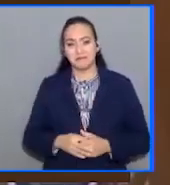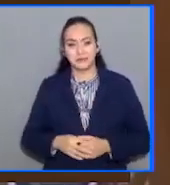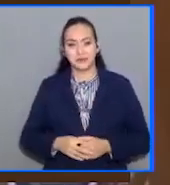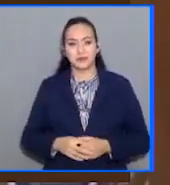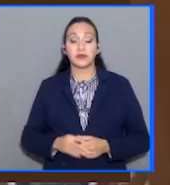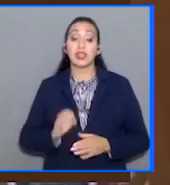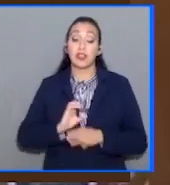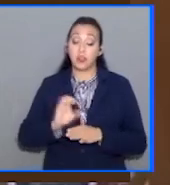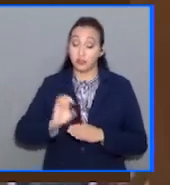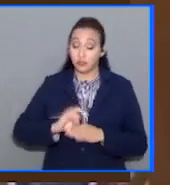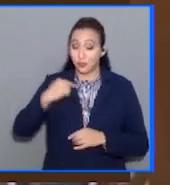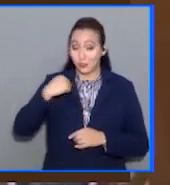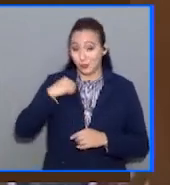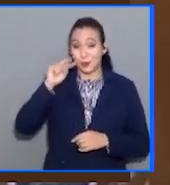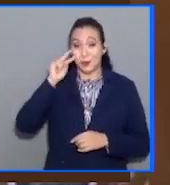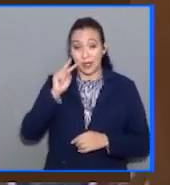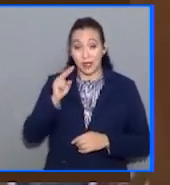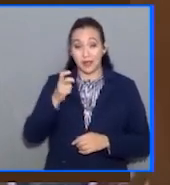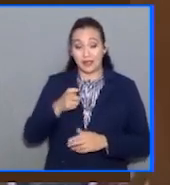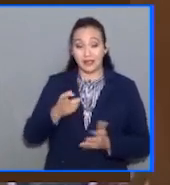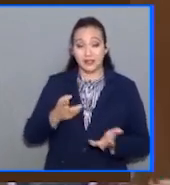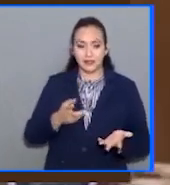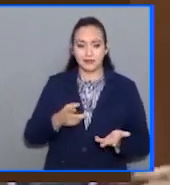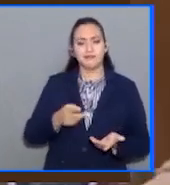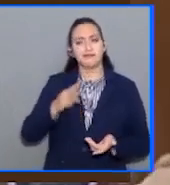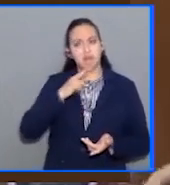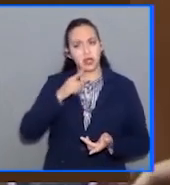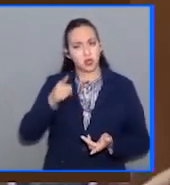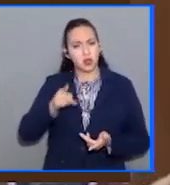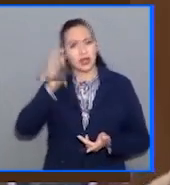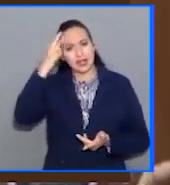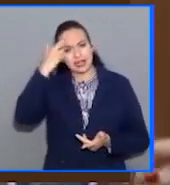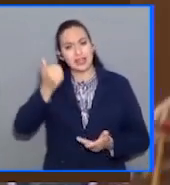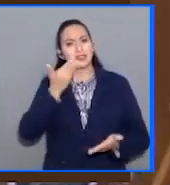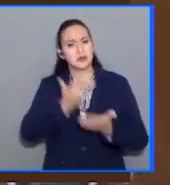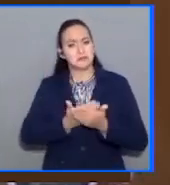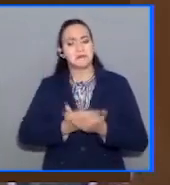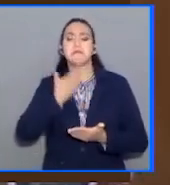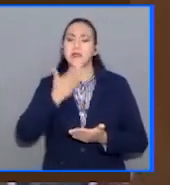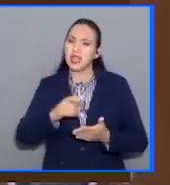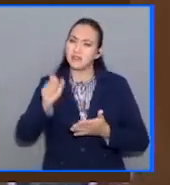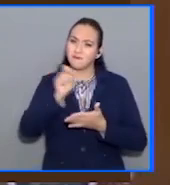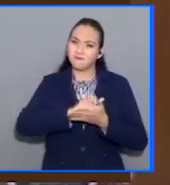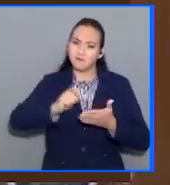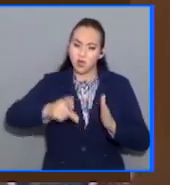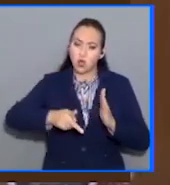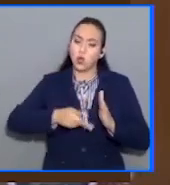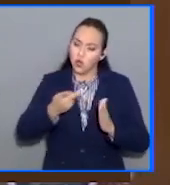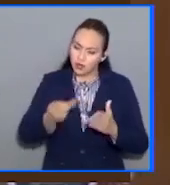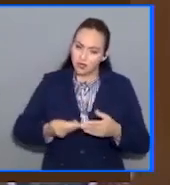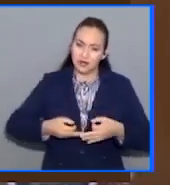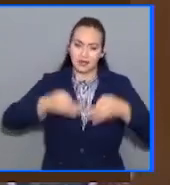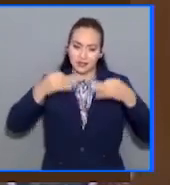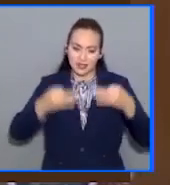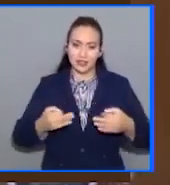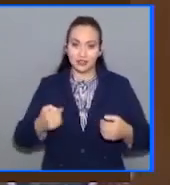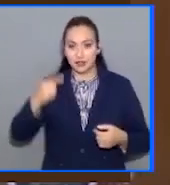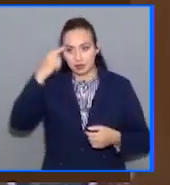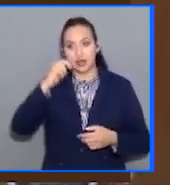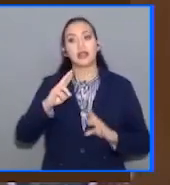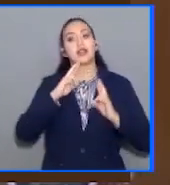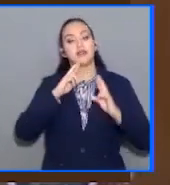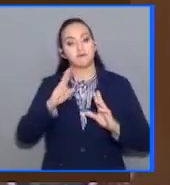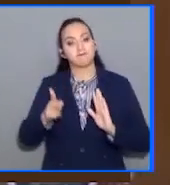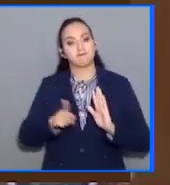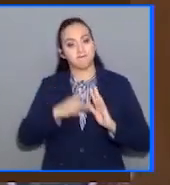debe considerarse fundado este argumento formal para el efecto de que el tribunal local se tenga que pronunciar de nueva cuenta, fundando y